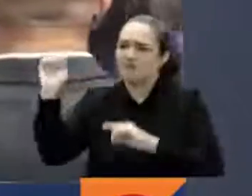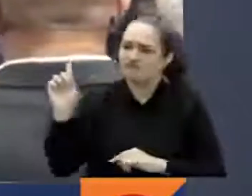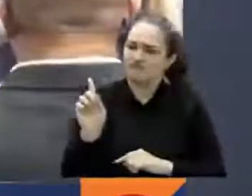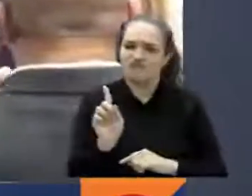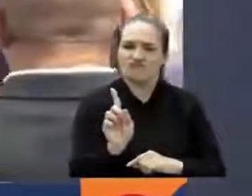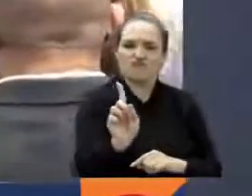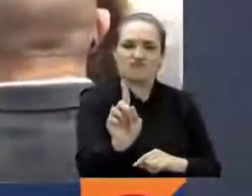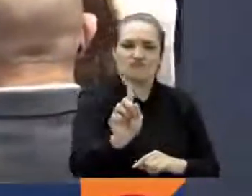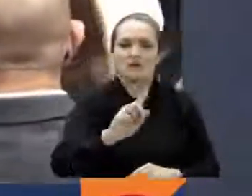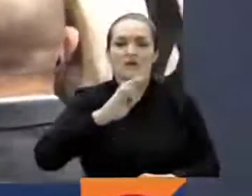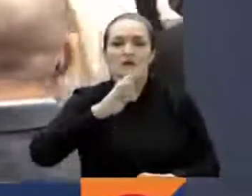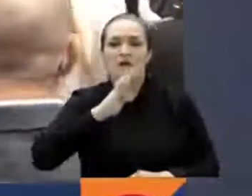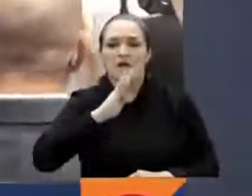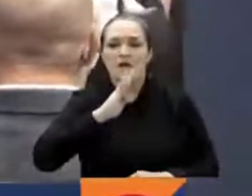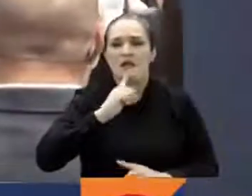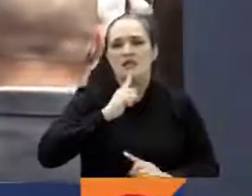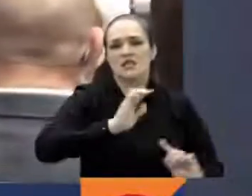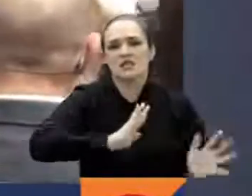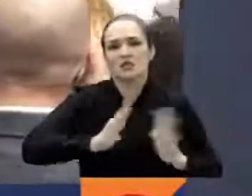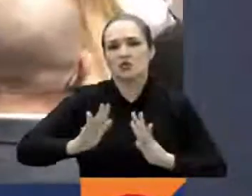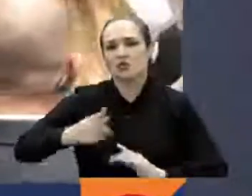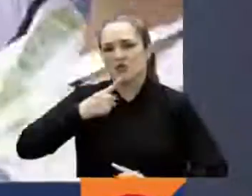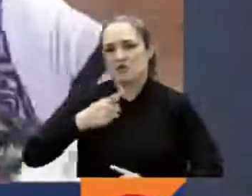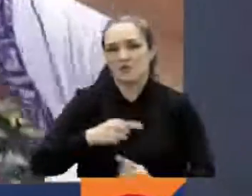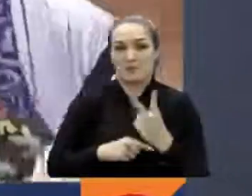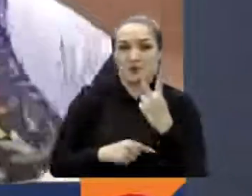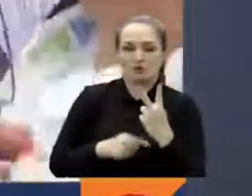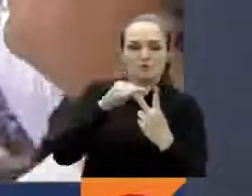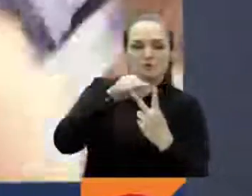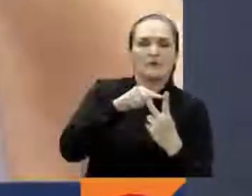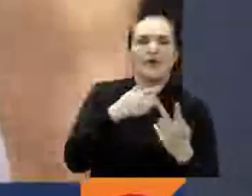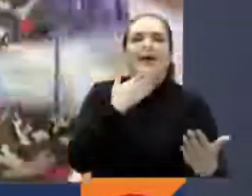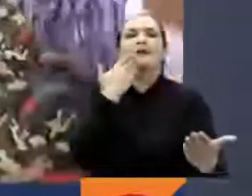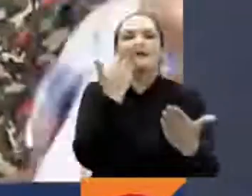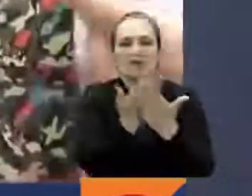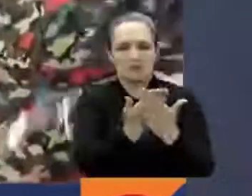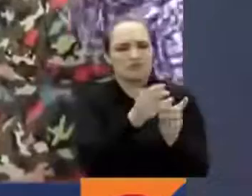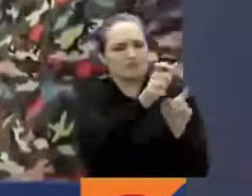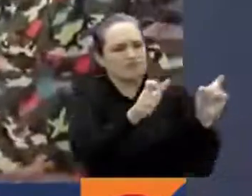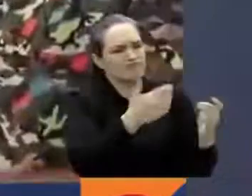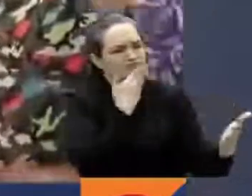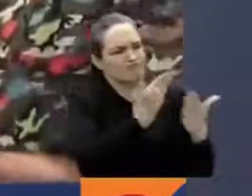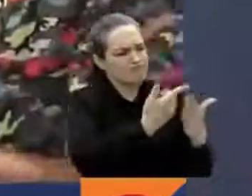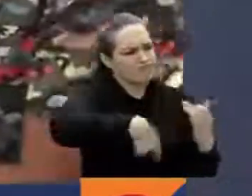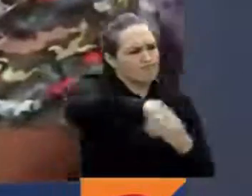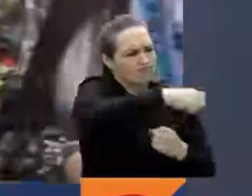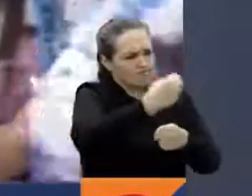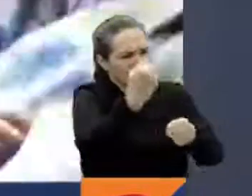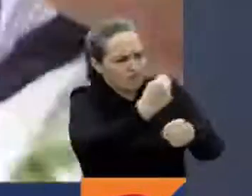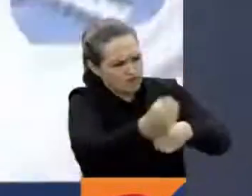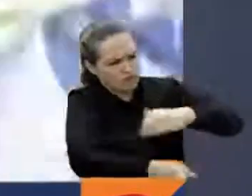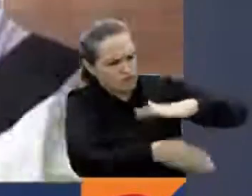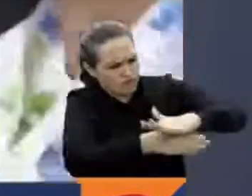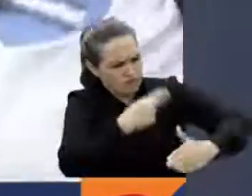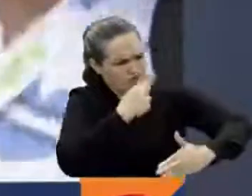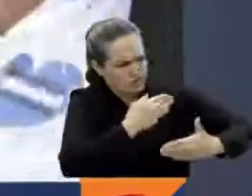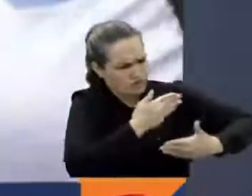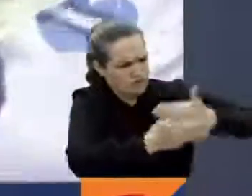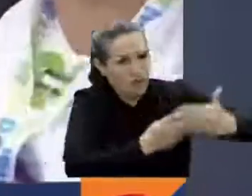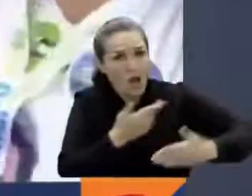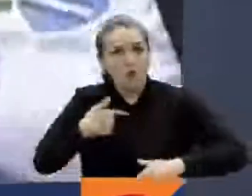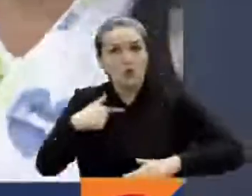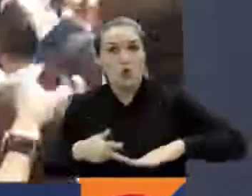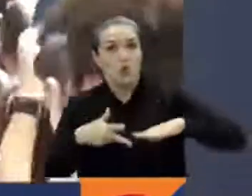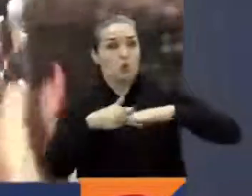dividió su discurso en 2 partes, en el agradecimiento a cada uno de los funcionarios que estuvieron al frente de la ciudad durante este proceso de